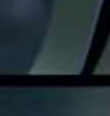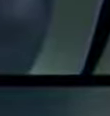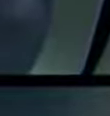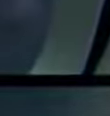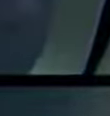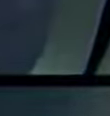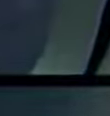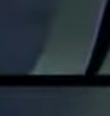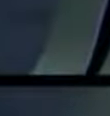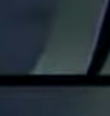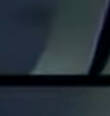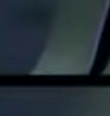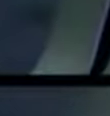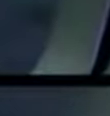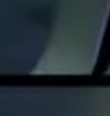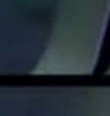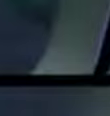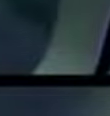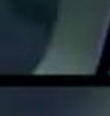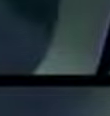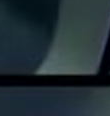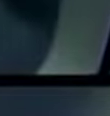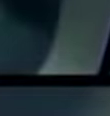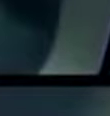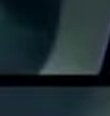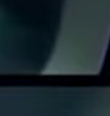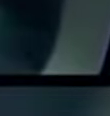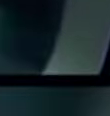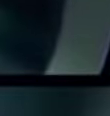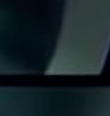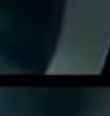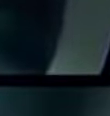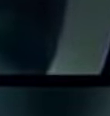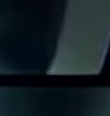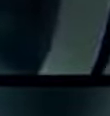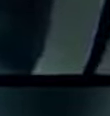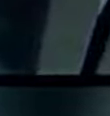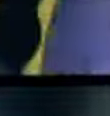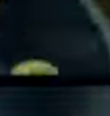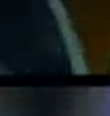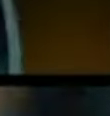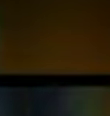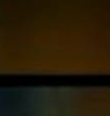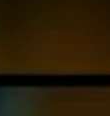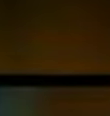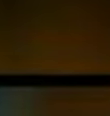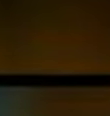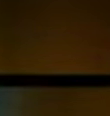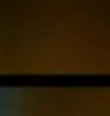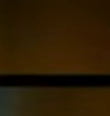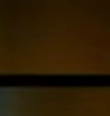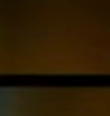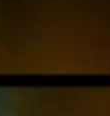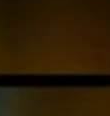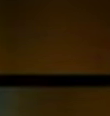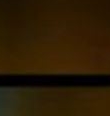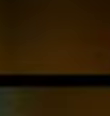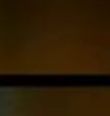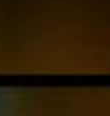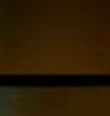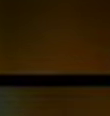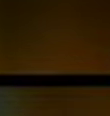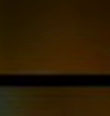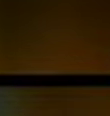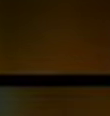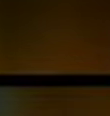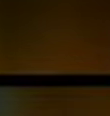o asociados al retículo endoplasmático rugoso. Son los sitios en los que ocurre la síntesis de proteínas. El